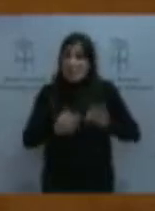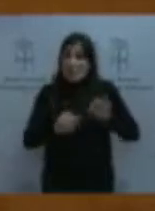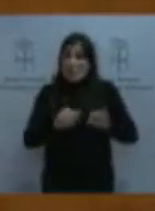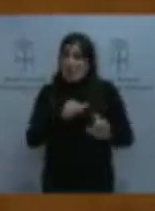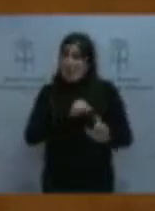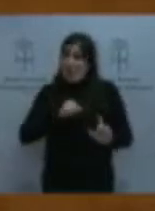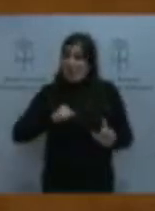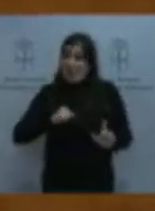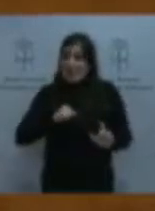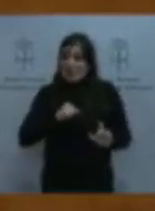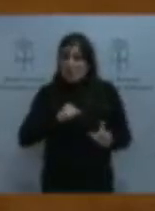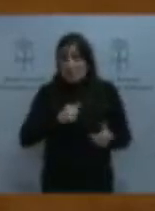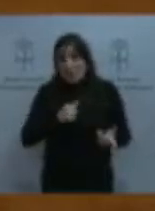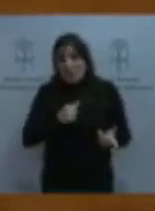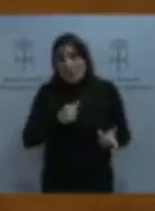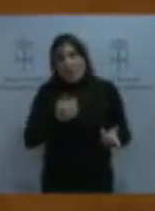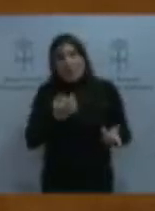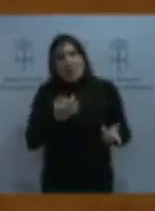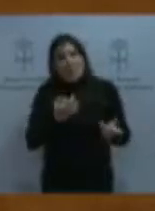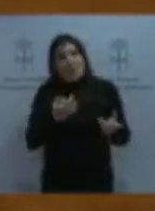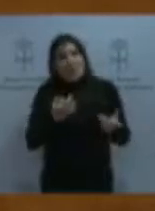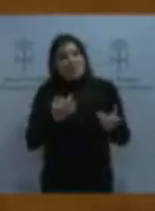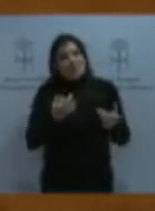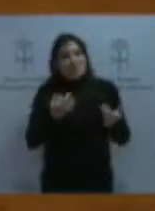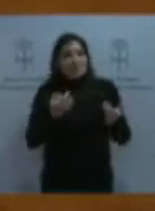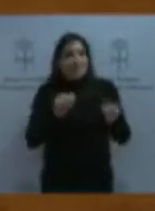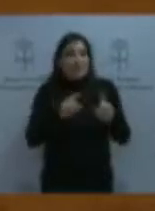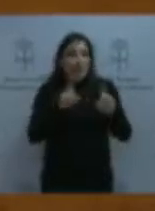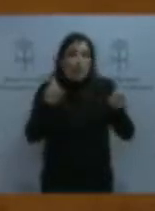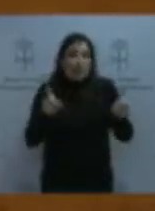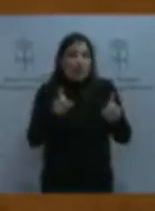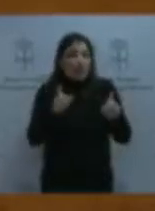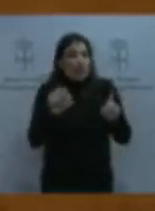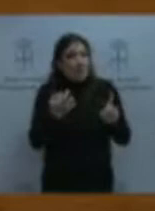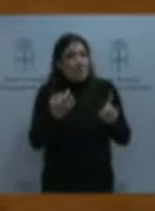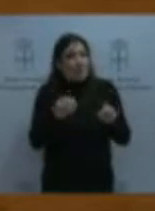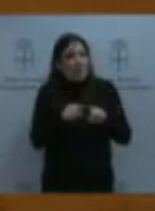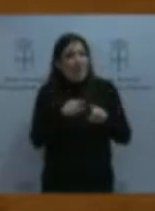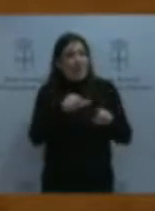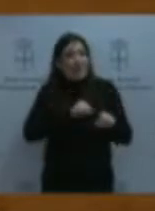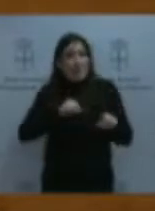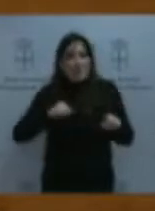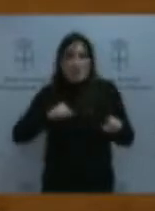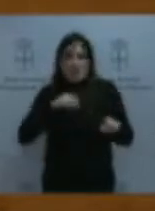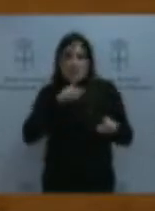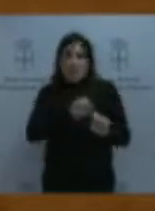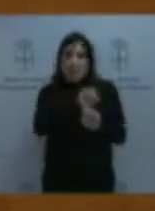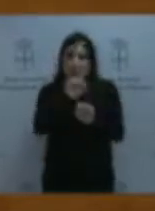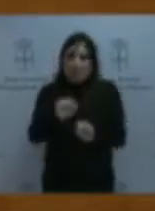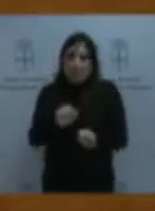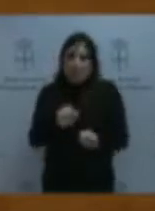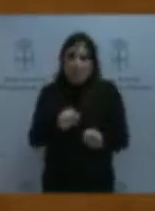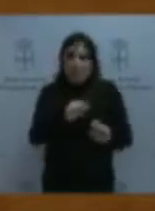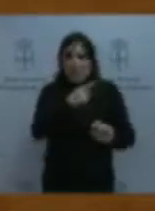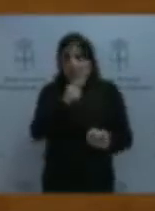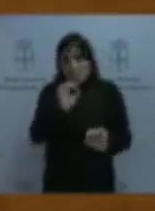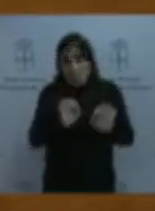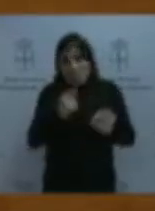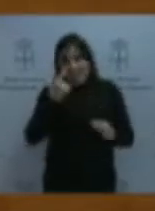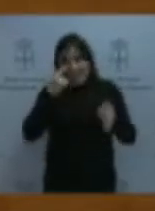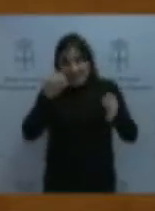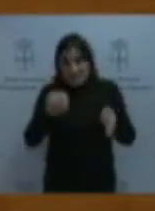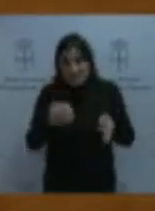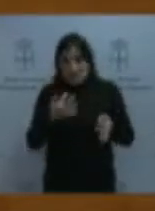sean independientes. En cuanto a la revisión del modelo de oficina judicial y del Ministerio